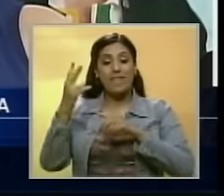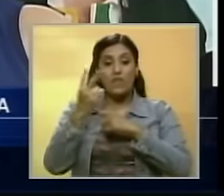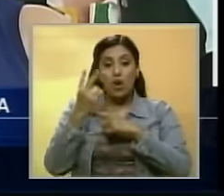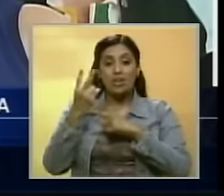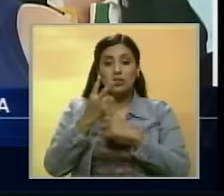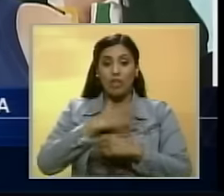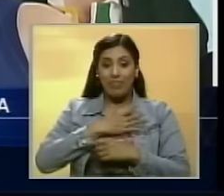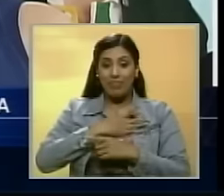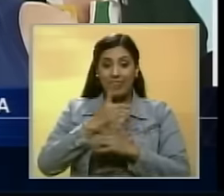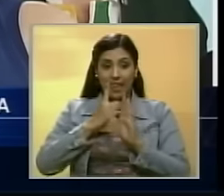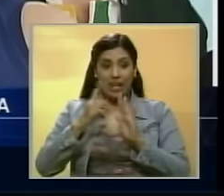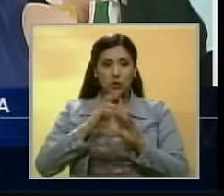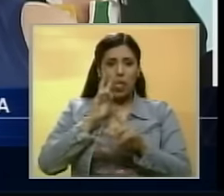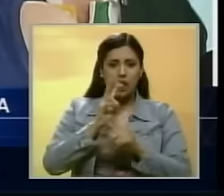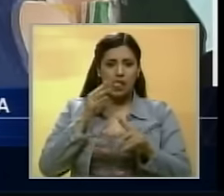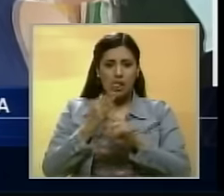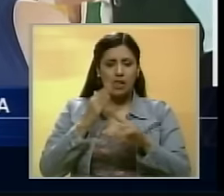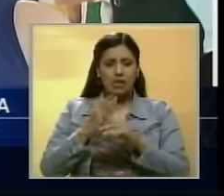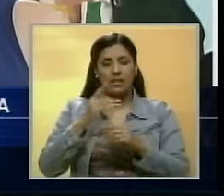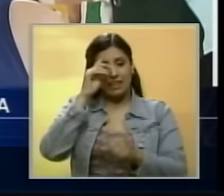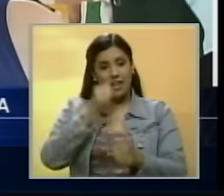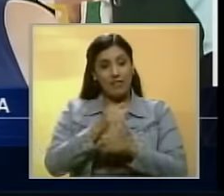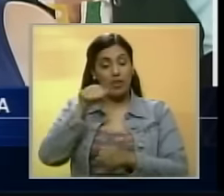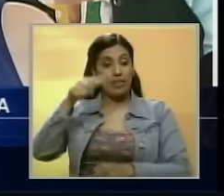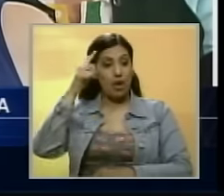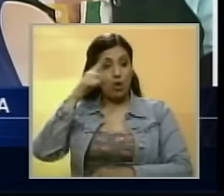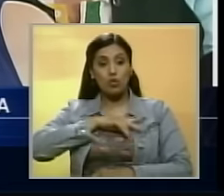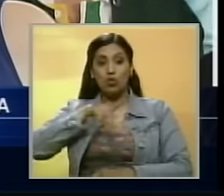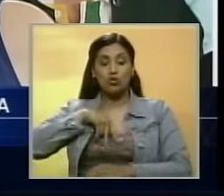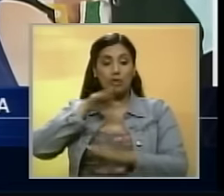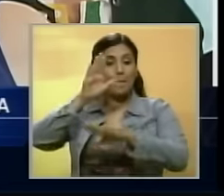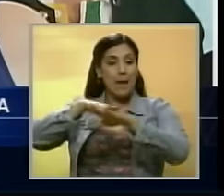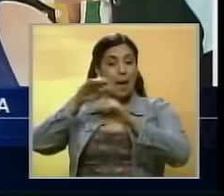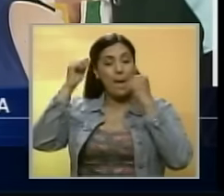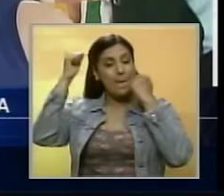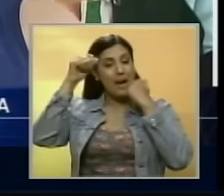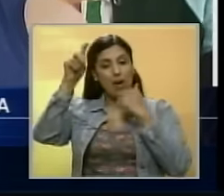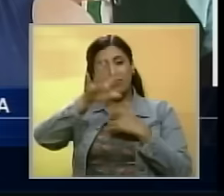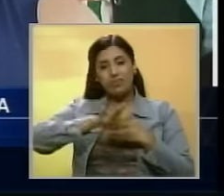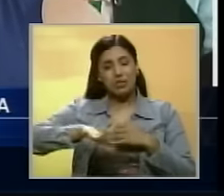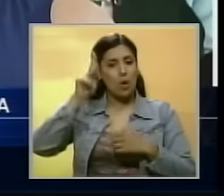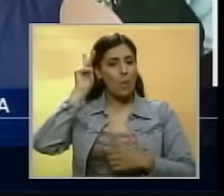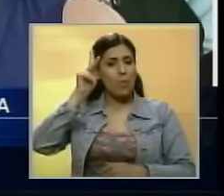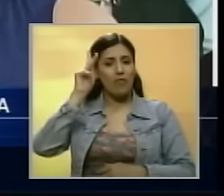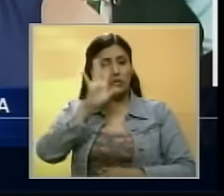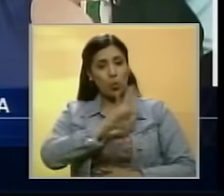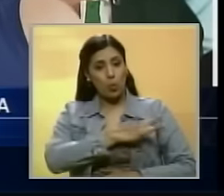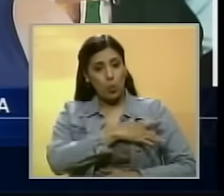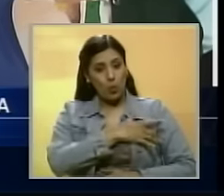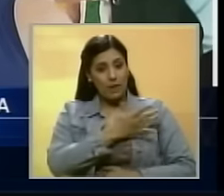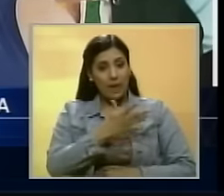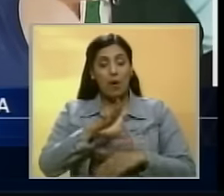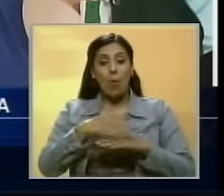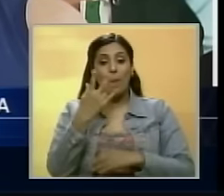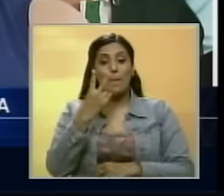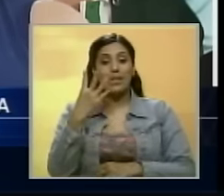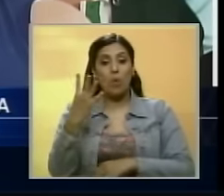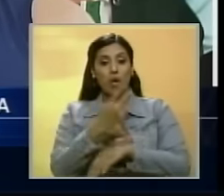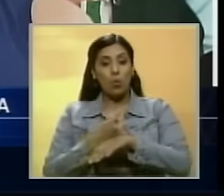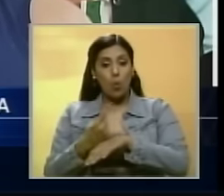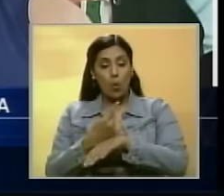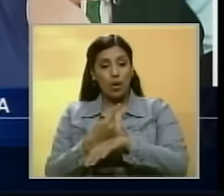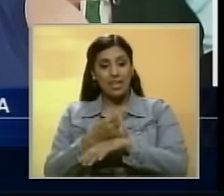nuestros derechos laborales el día de hoy convocamos un paro nacional de profesores universitarios por 24